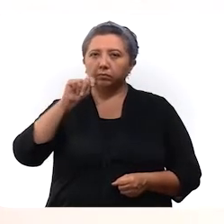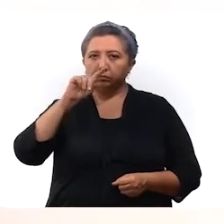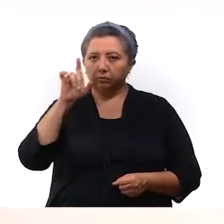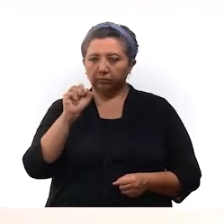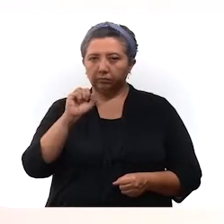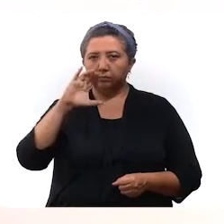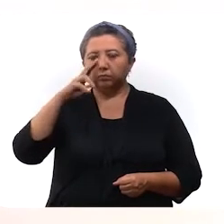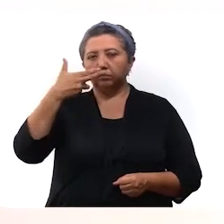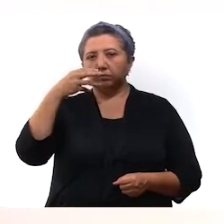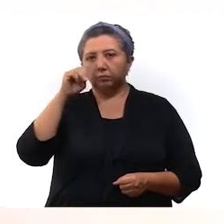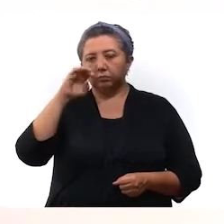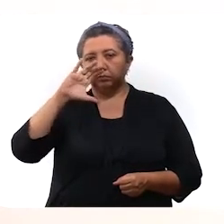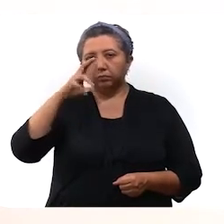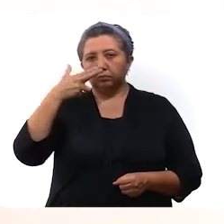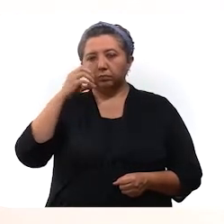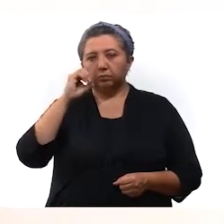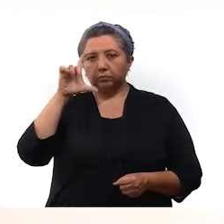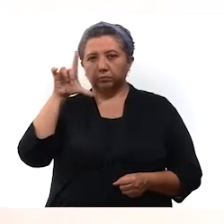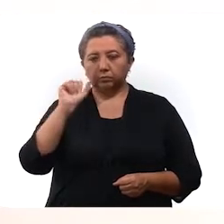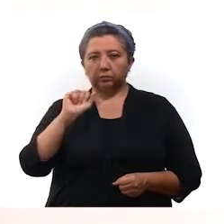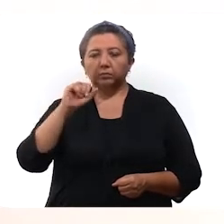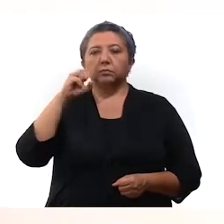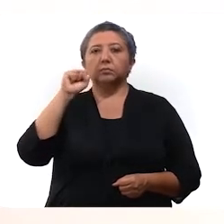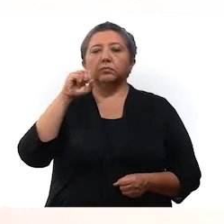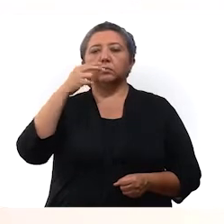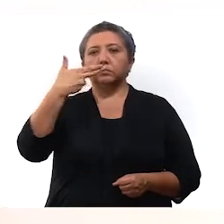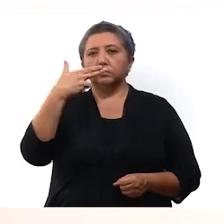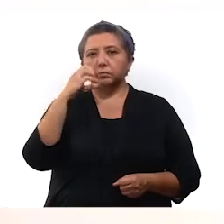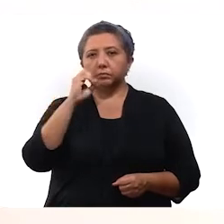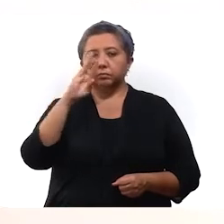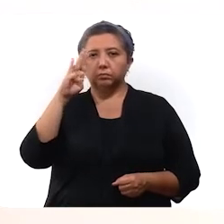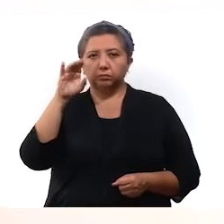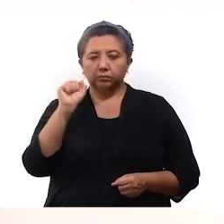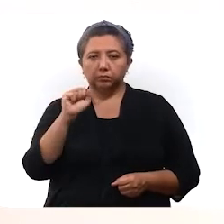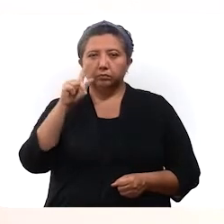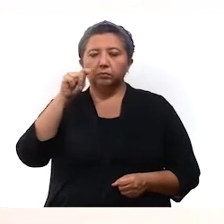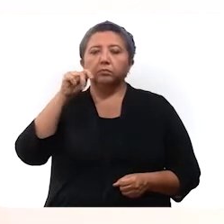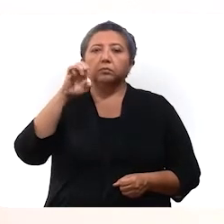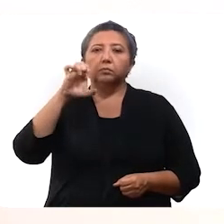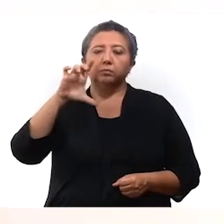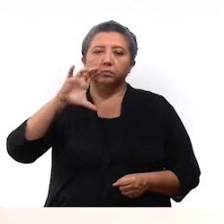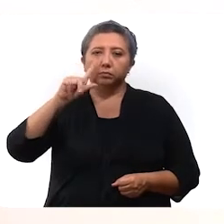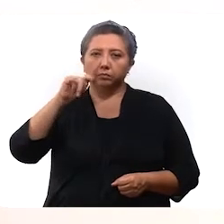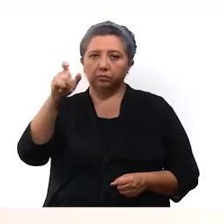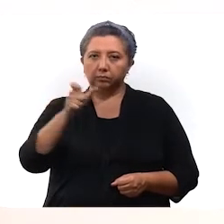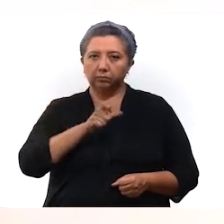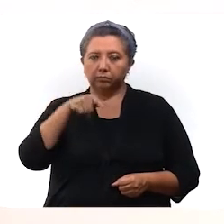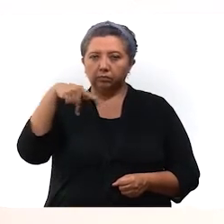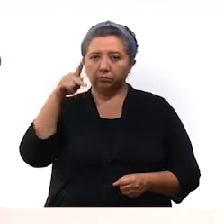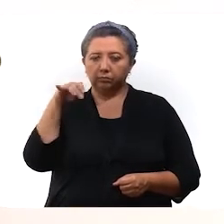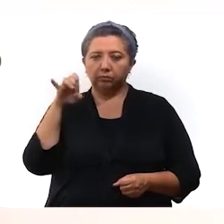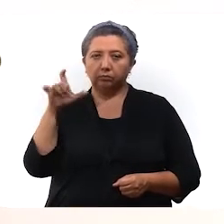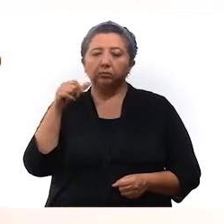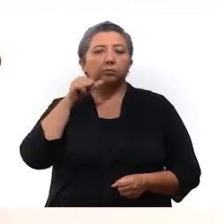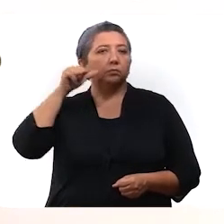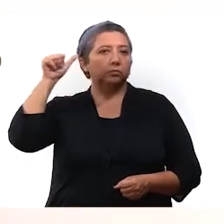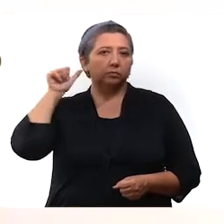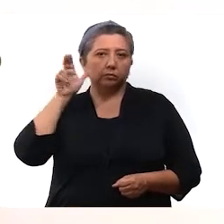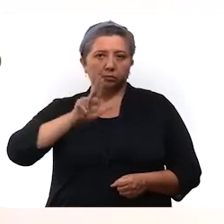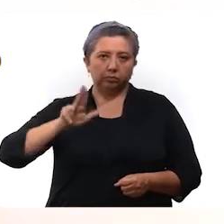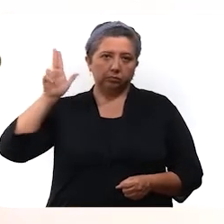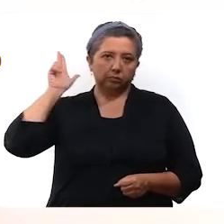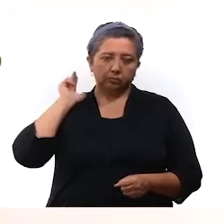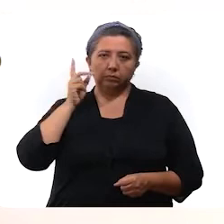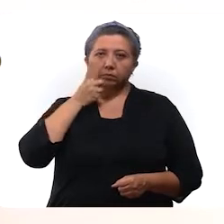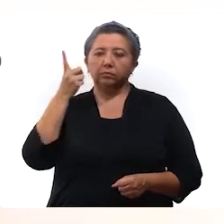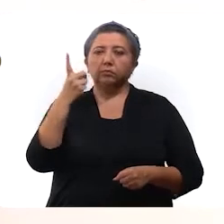Chaxinquín, Chancom, Chocholá, Tzán, Jocabá, Cantunil, Teabo, Telchac Pueblo y Tixcacalcupul. Ayer martes comenzó